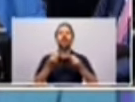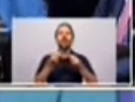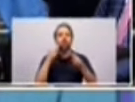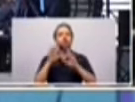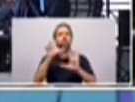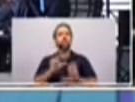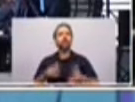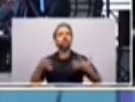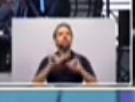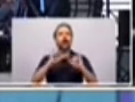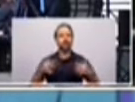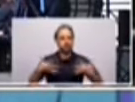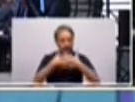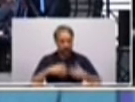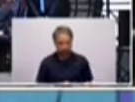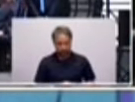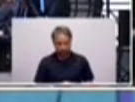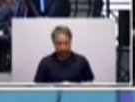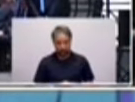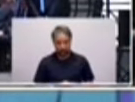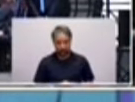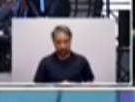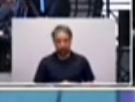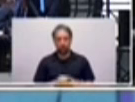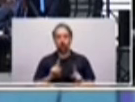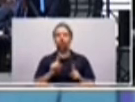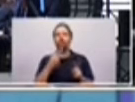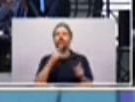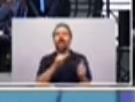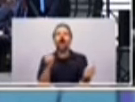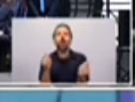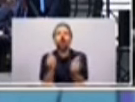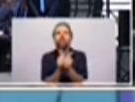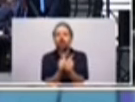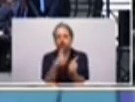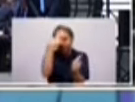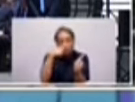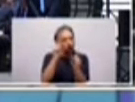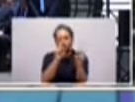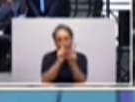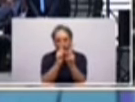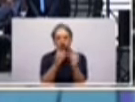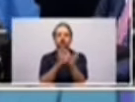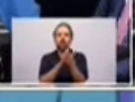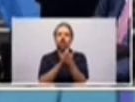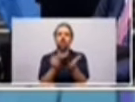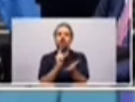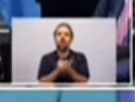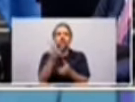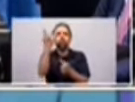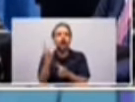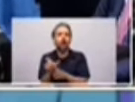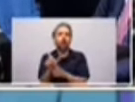va a ser la construcción política para decir, muchachos, vos no podés hacer esto. Bueno, un poco, perdón, la imagen que veíamos la semana pasada de lo que fue esa